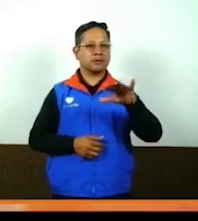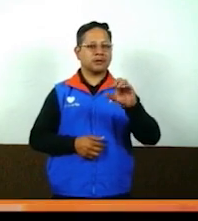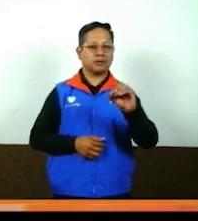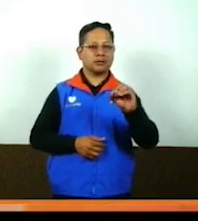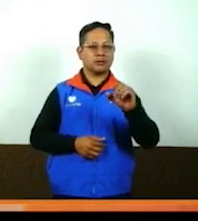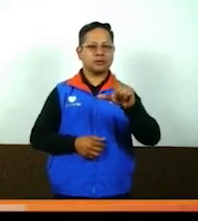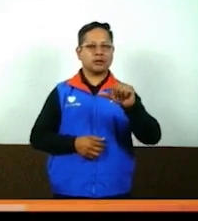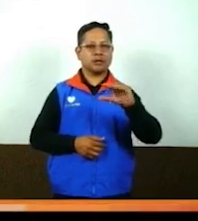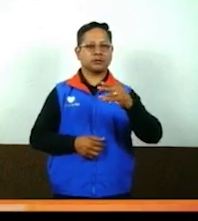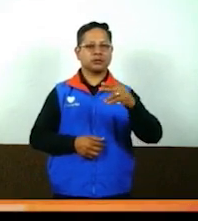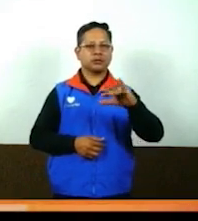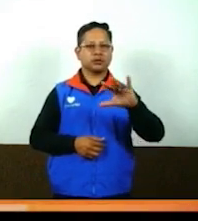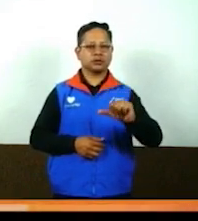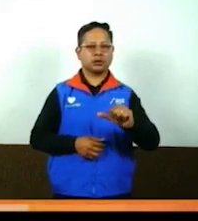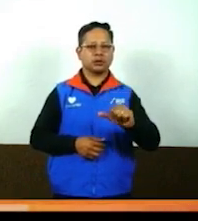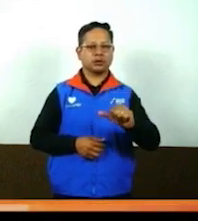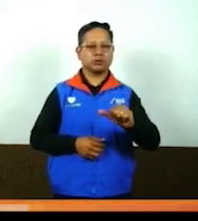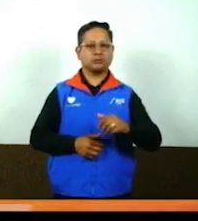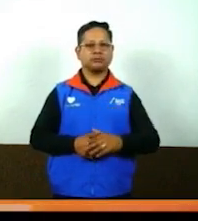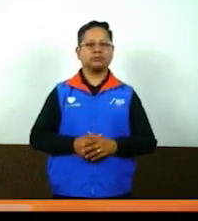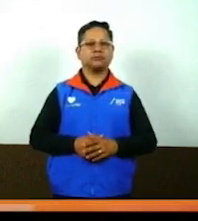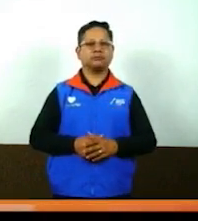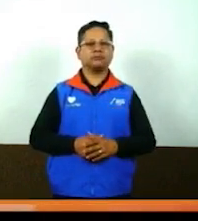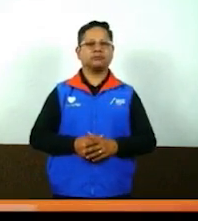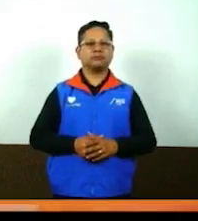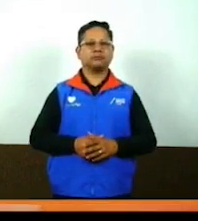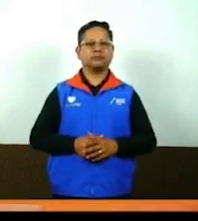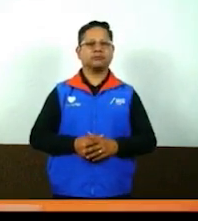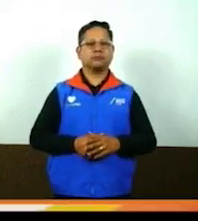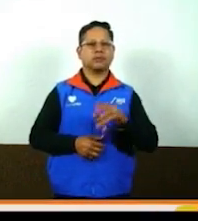Elpidio Bojorques La Chica.